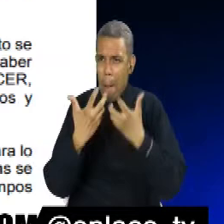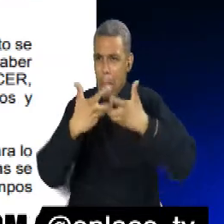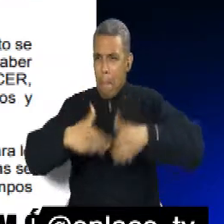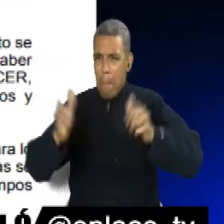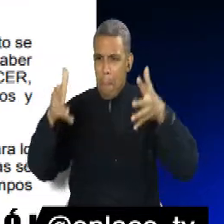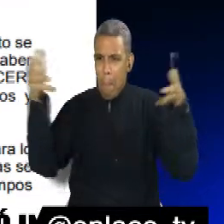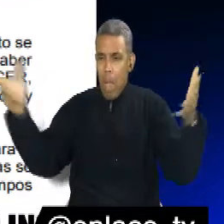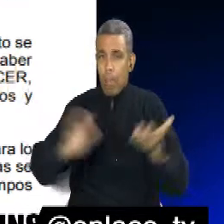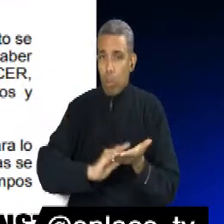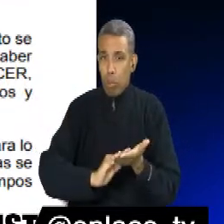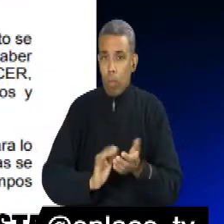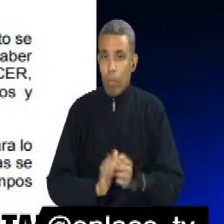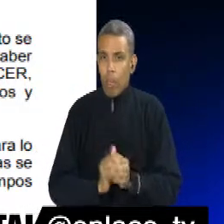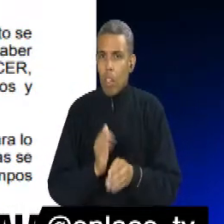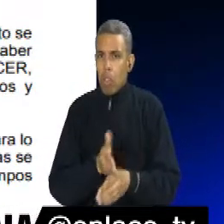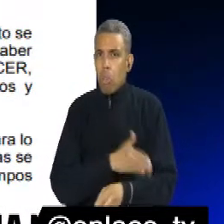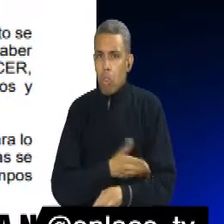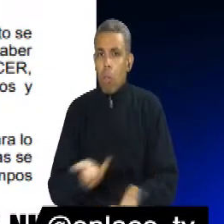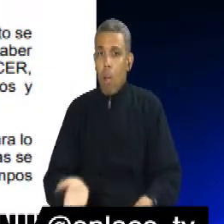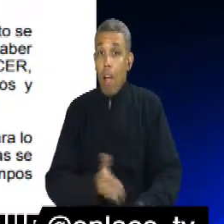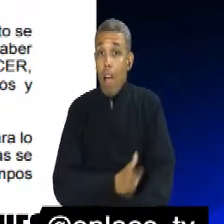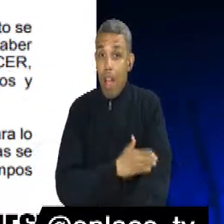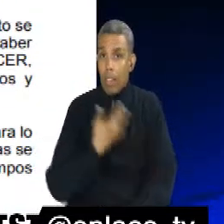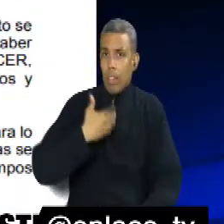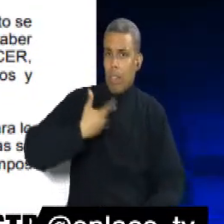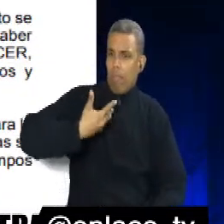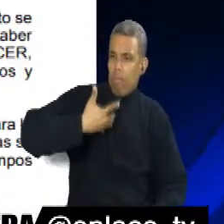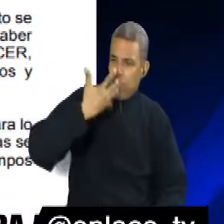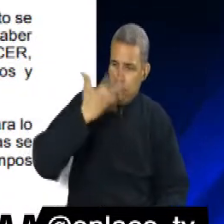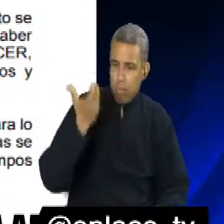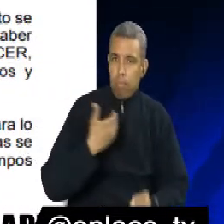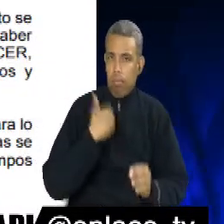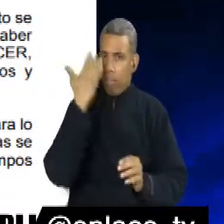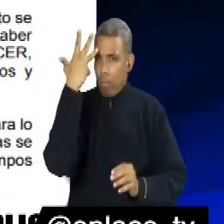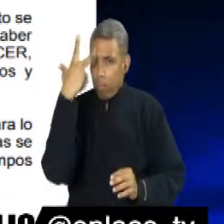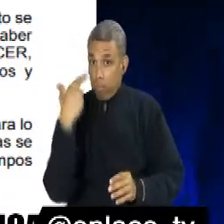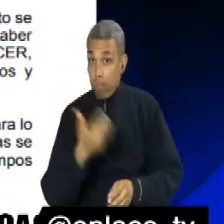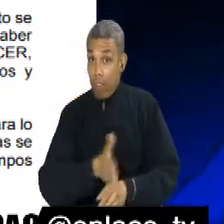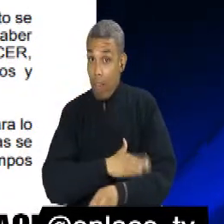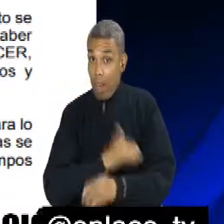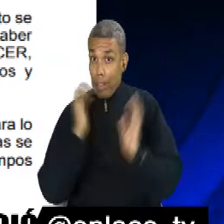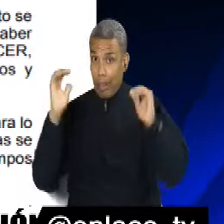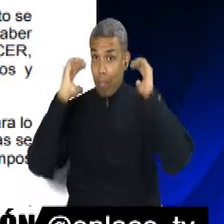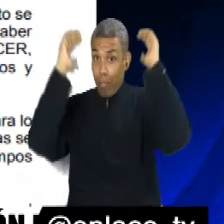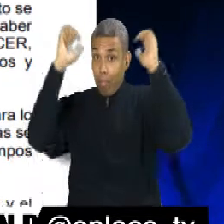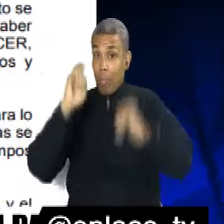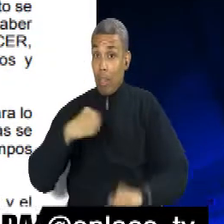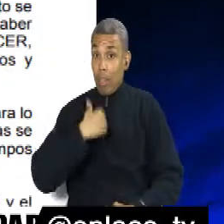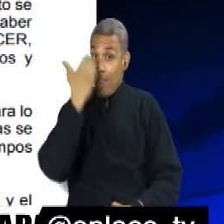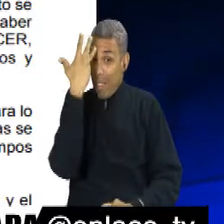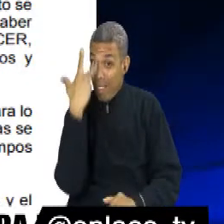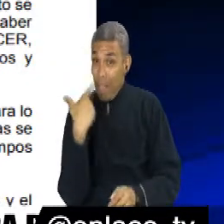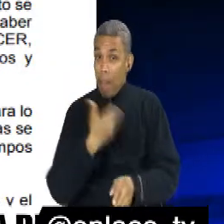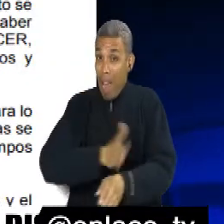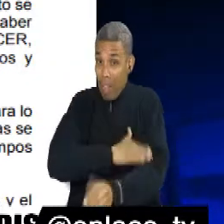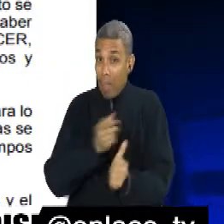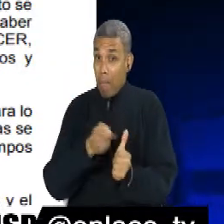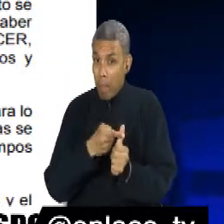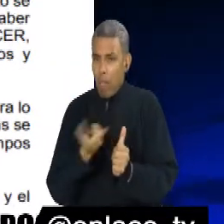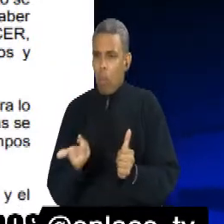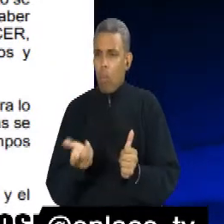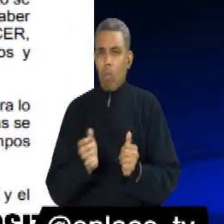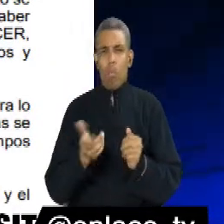los programas de desarrollo de competencias internacionales, dada la alta exigencia técnica que se requiere para la intervención de equipos y